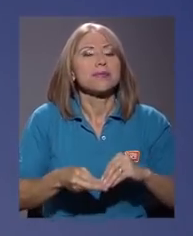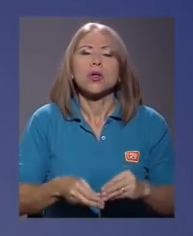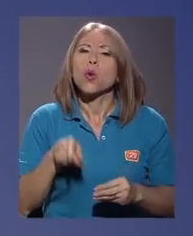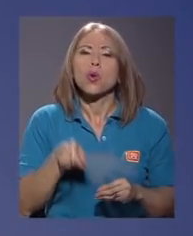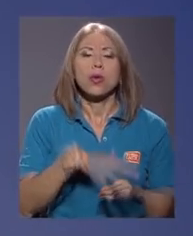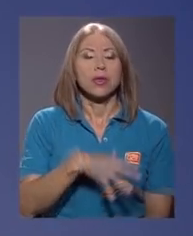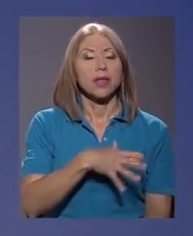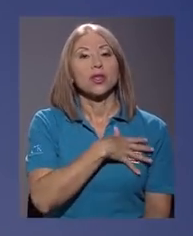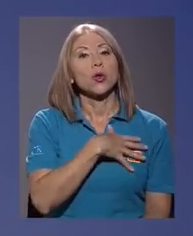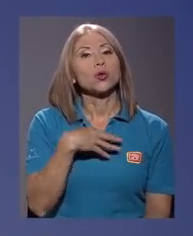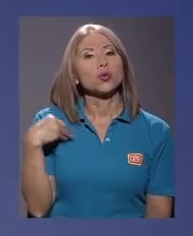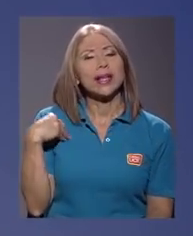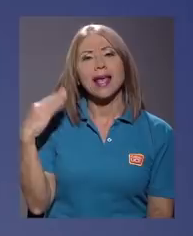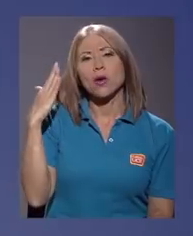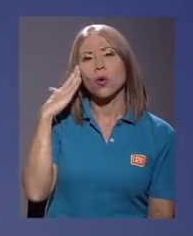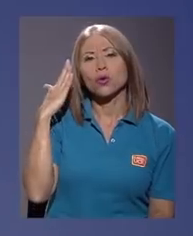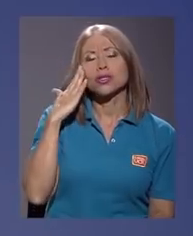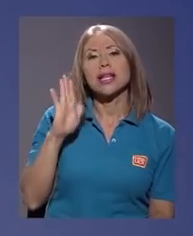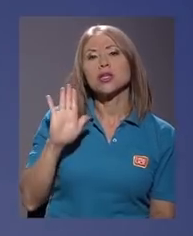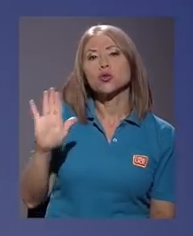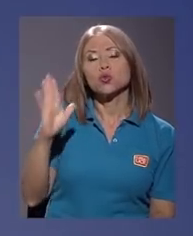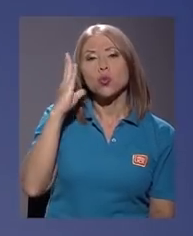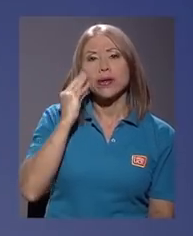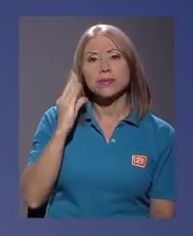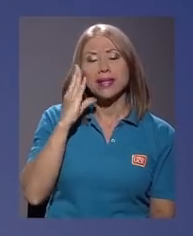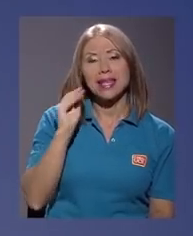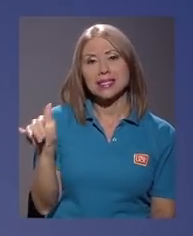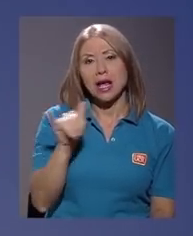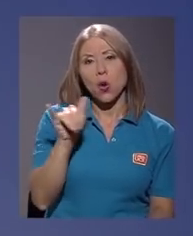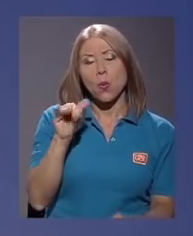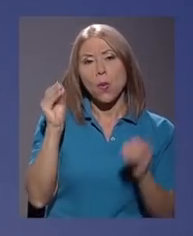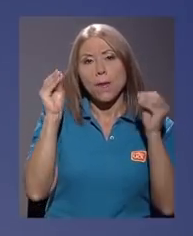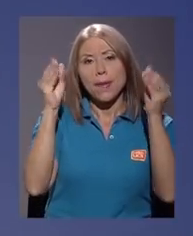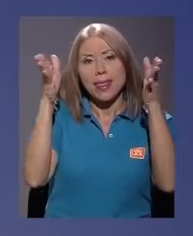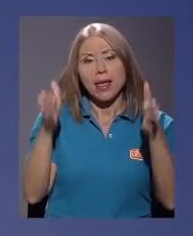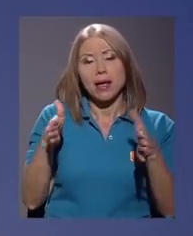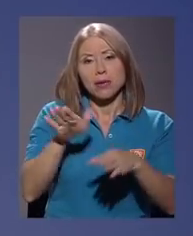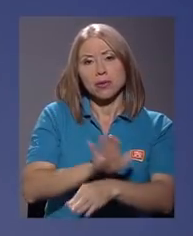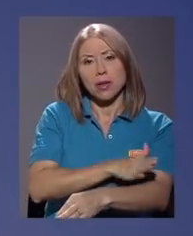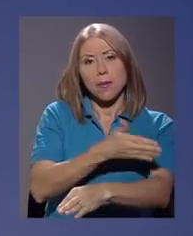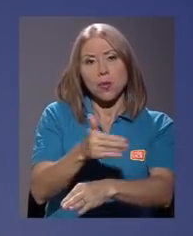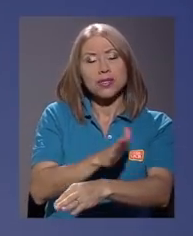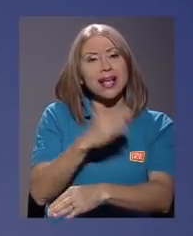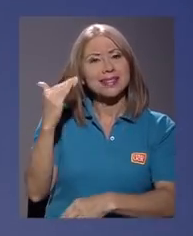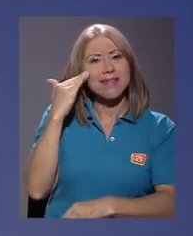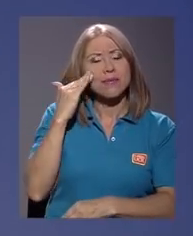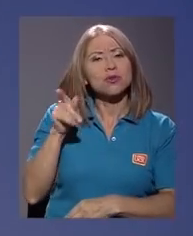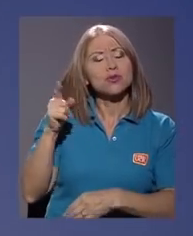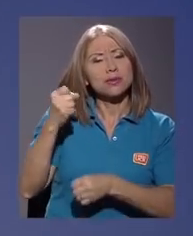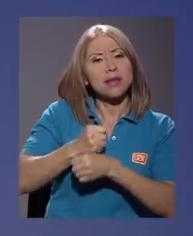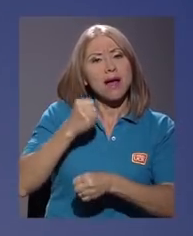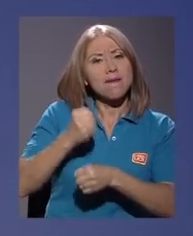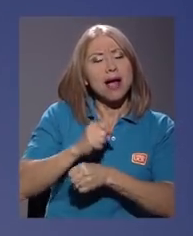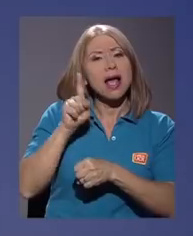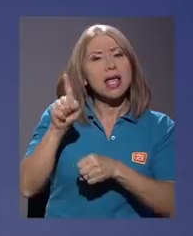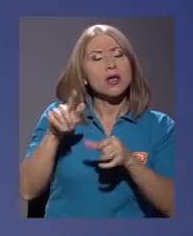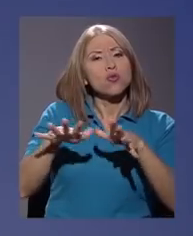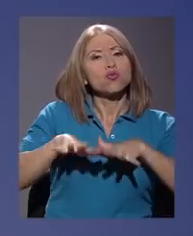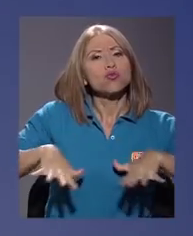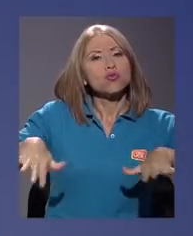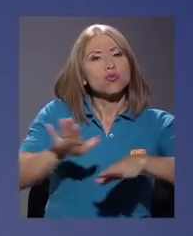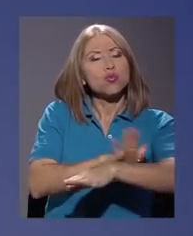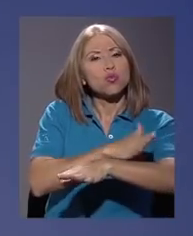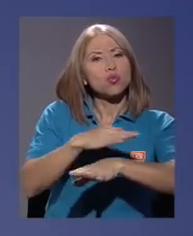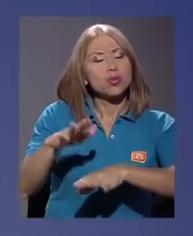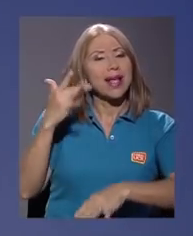lanzo conocer Cuál ha sido tu experiencia como pedagogo de la música porque sabemos que trabajas en un conservatorio en California y